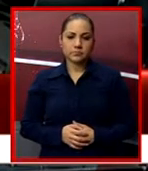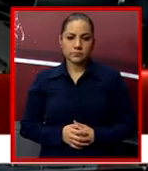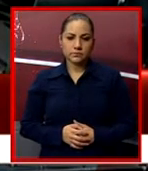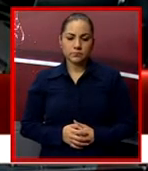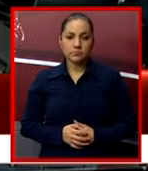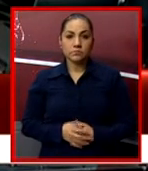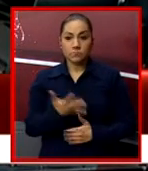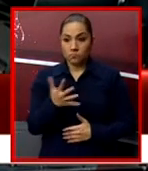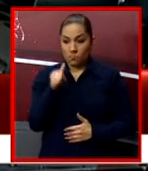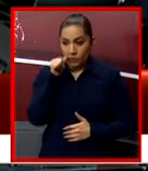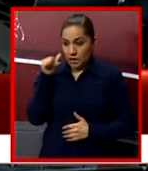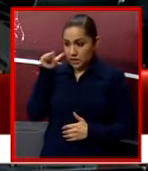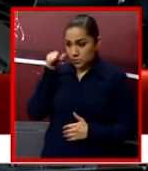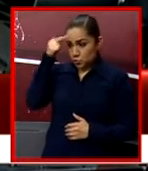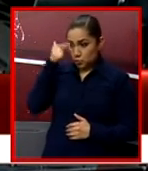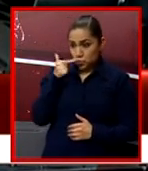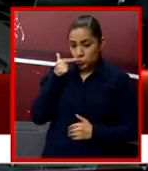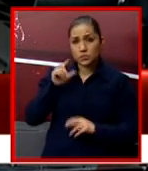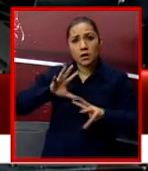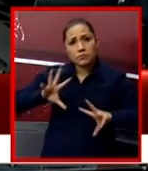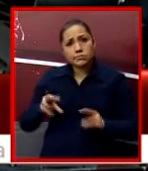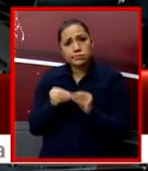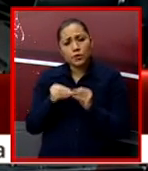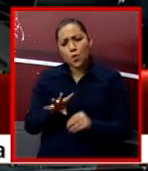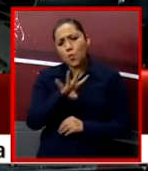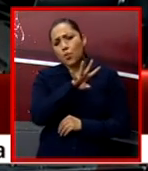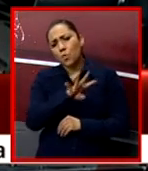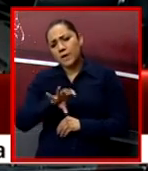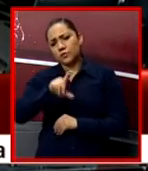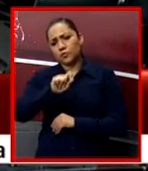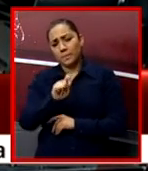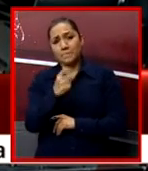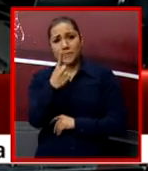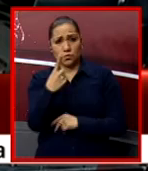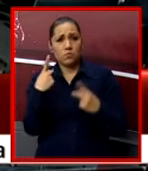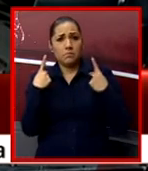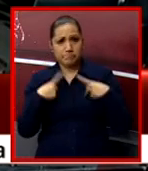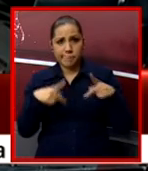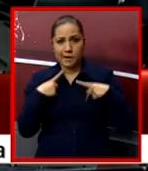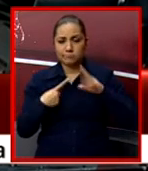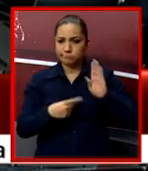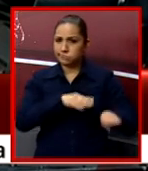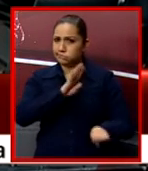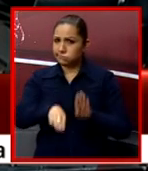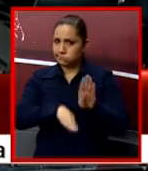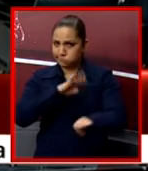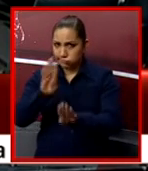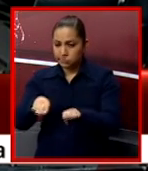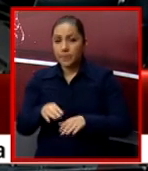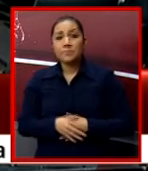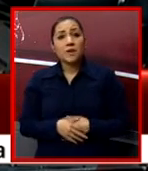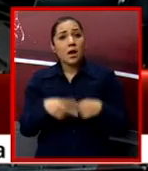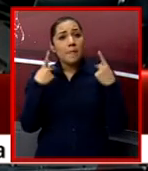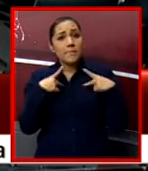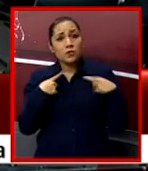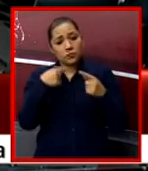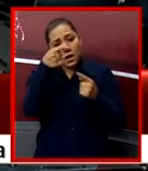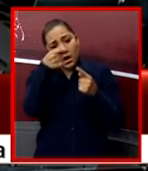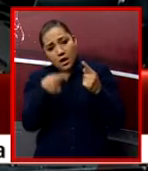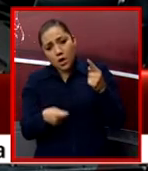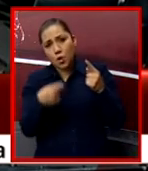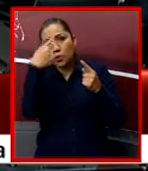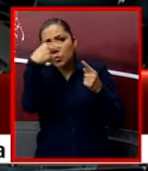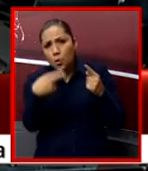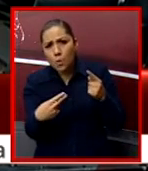Hasta anoche sumaban alrededor de 421 vidas perdidas. Sus nombres, rostros e